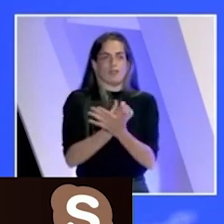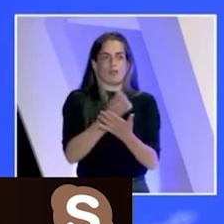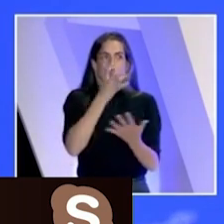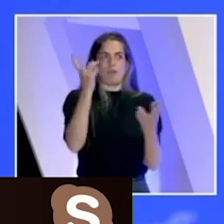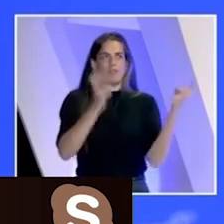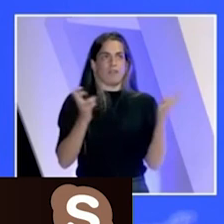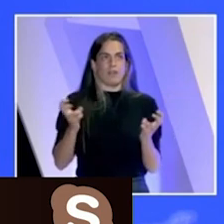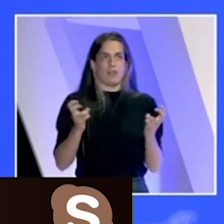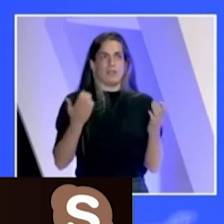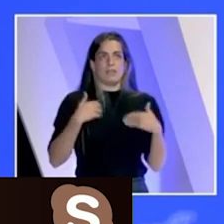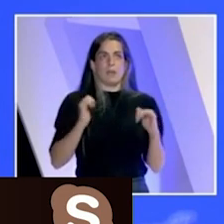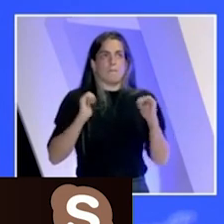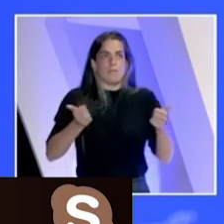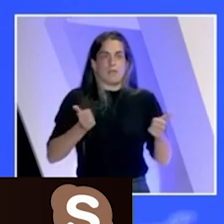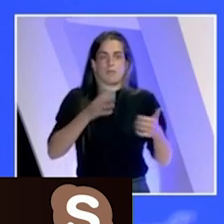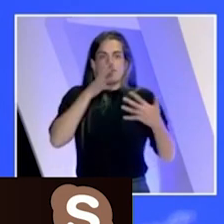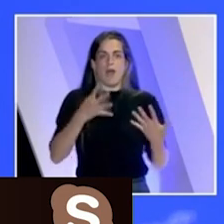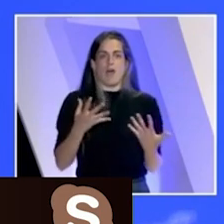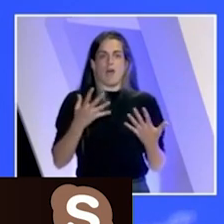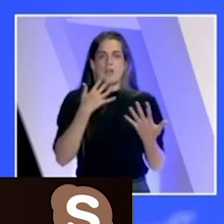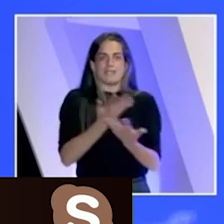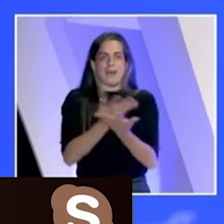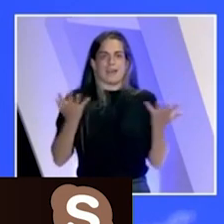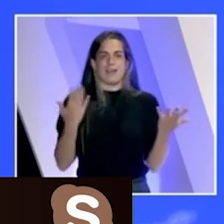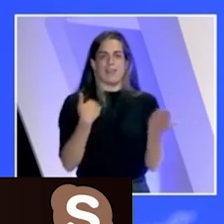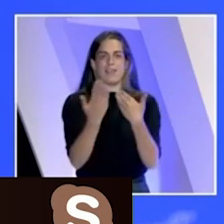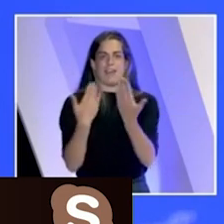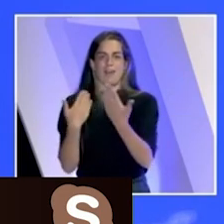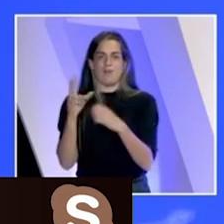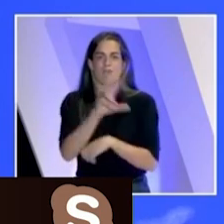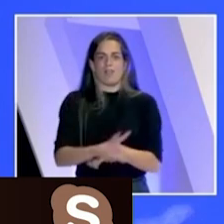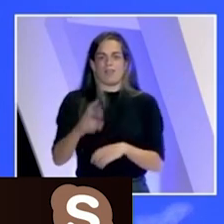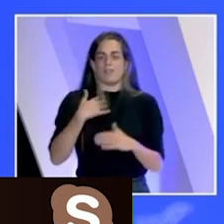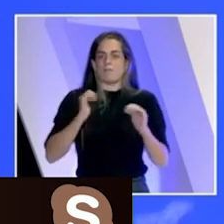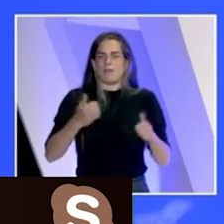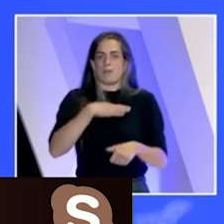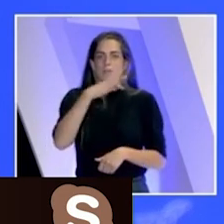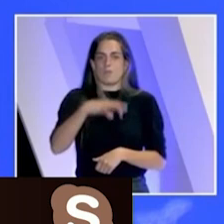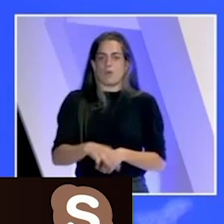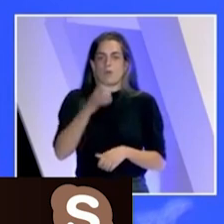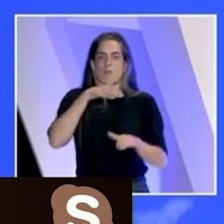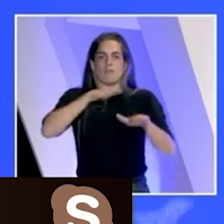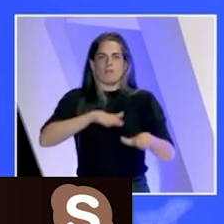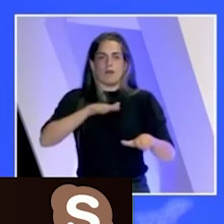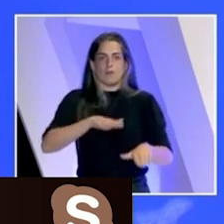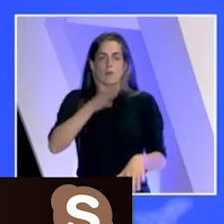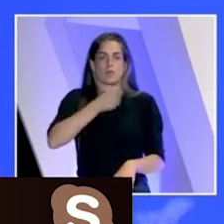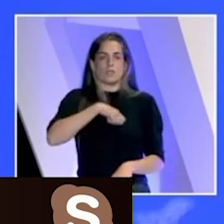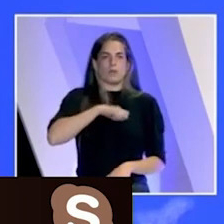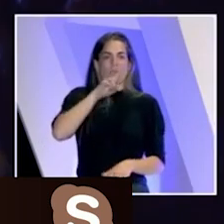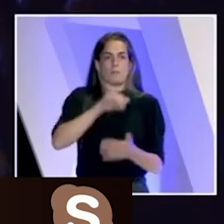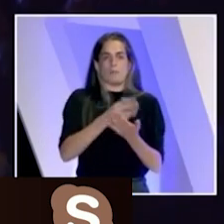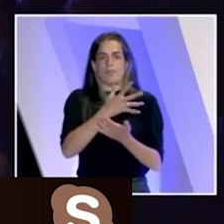país. Lo que tiene en su gabinete es gente muy menor y todas las políticas que hemos